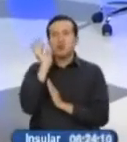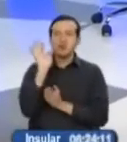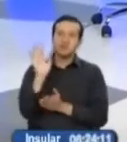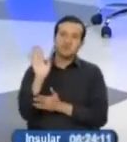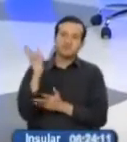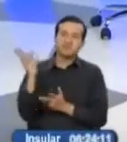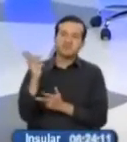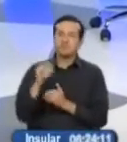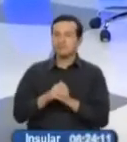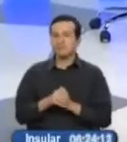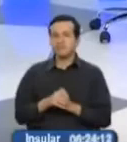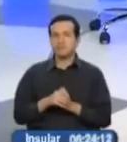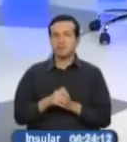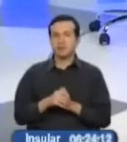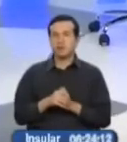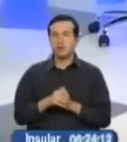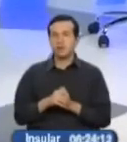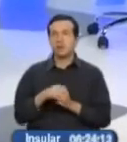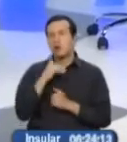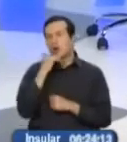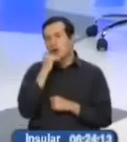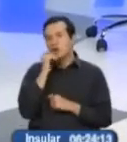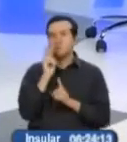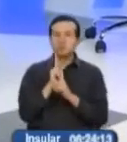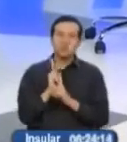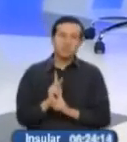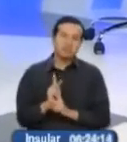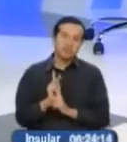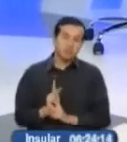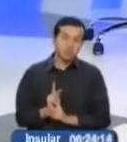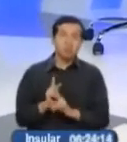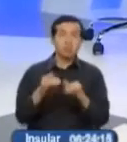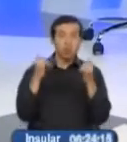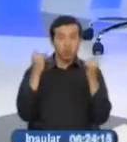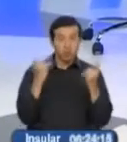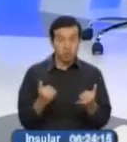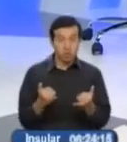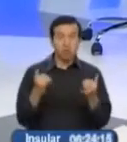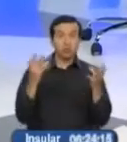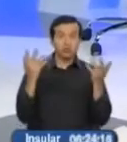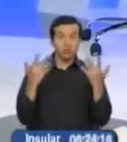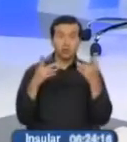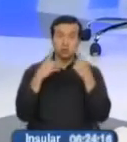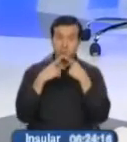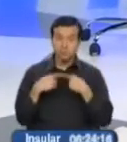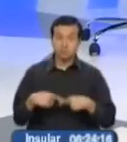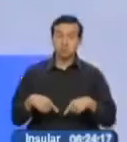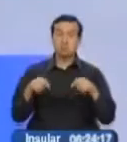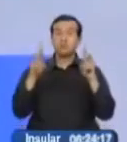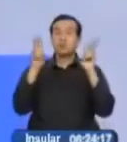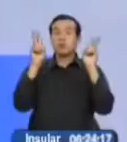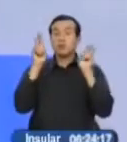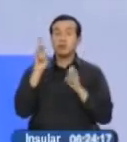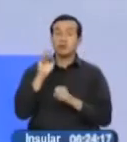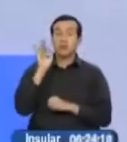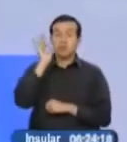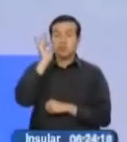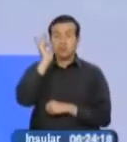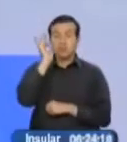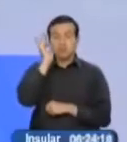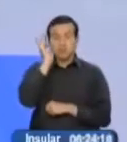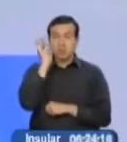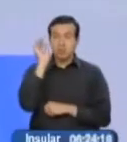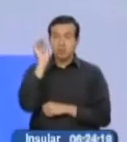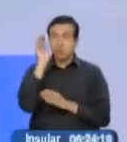para lograr algunas cosas, pero en esta declaración no es solamente que es una declaración que